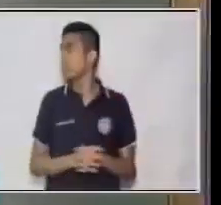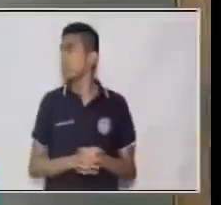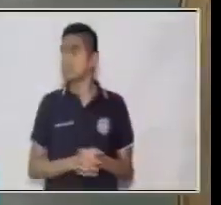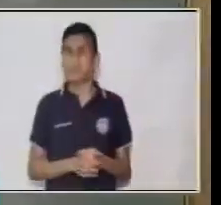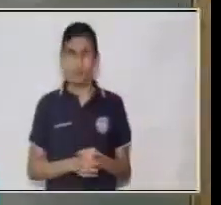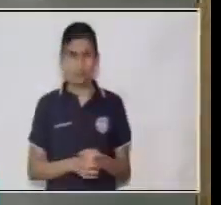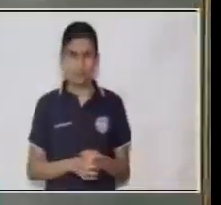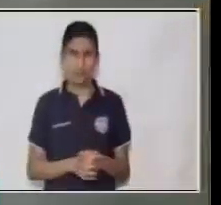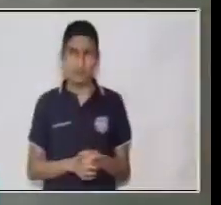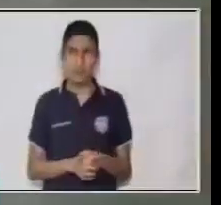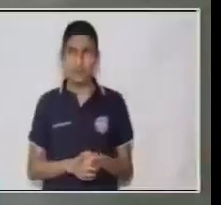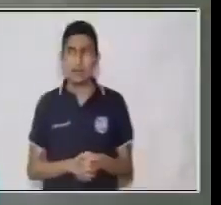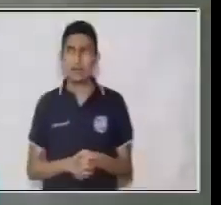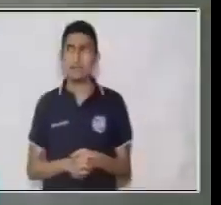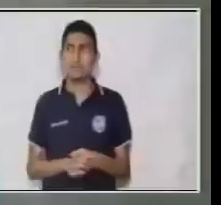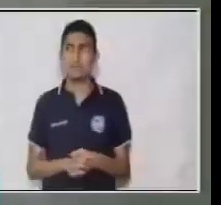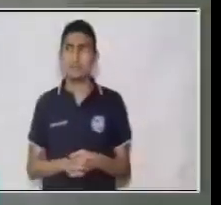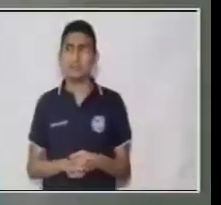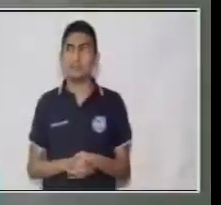T.